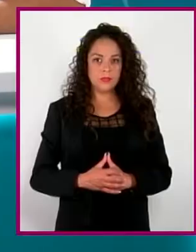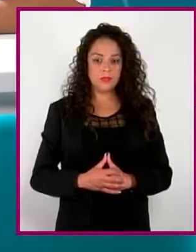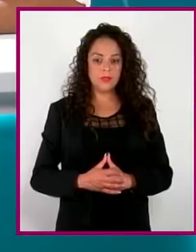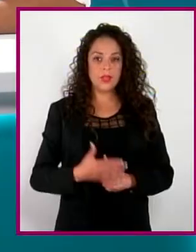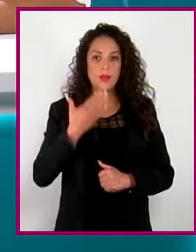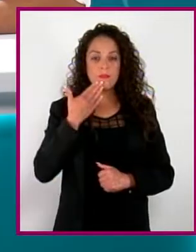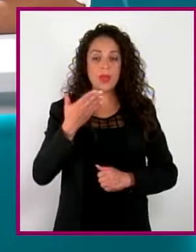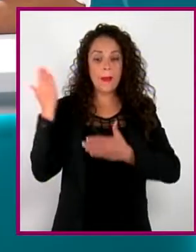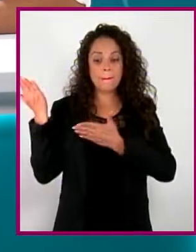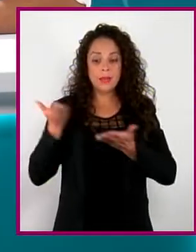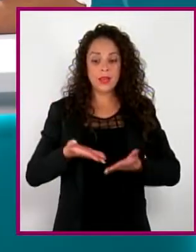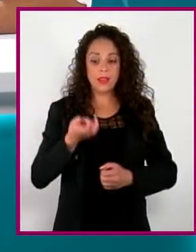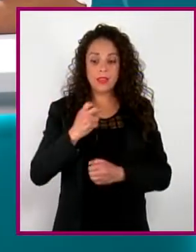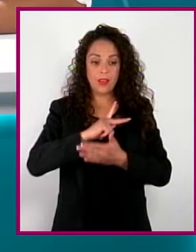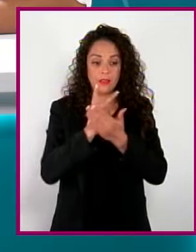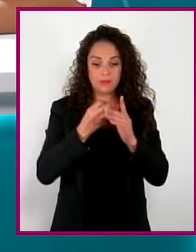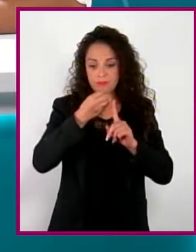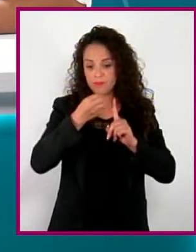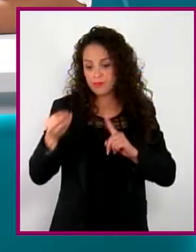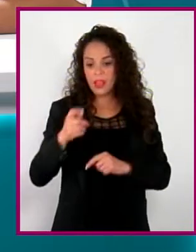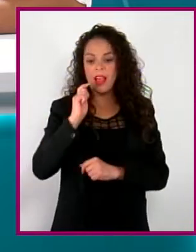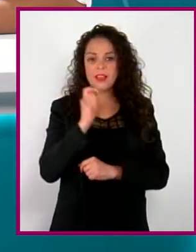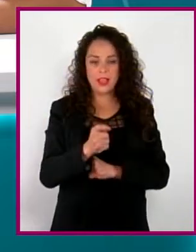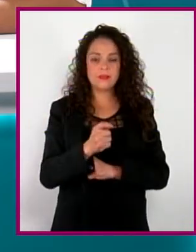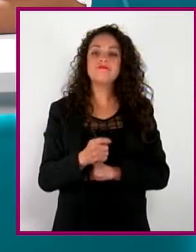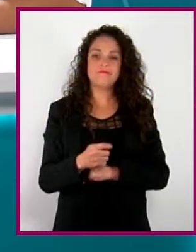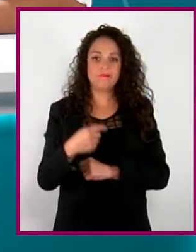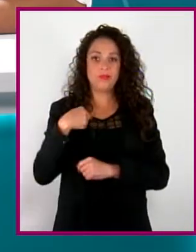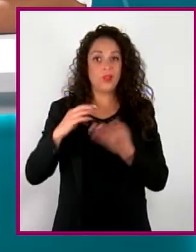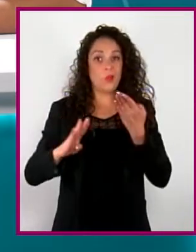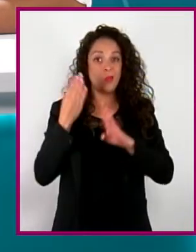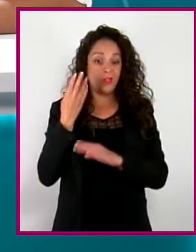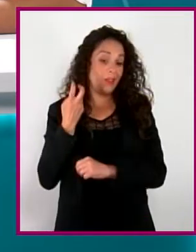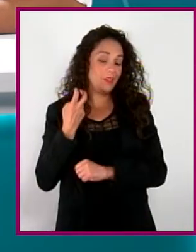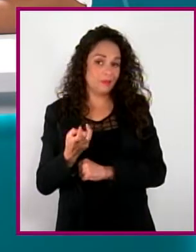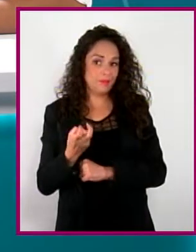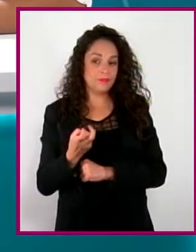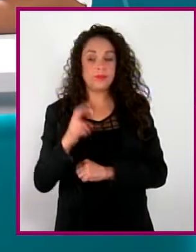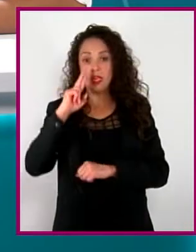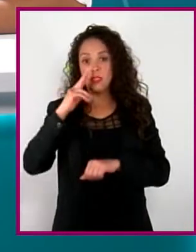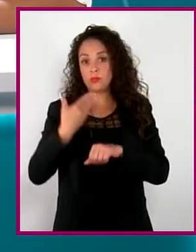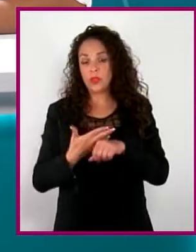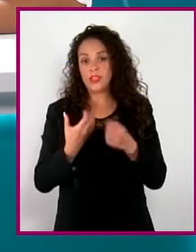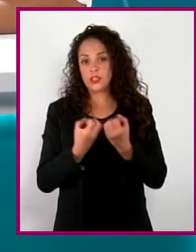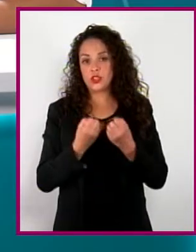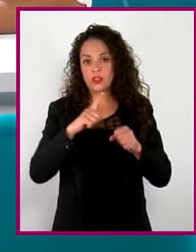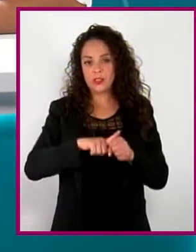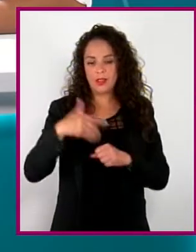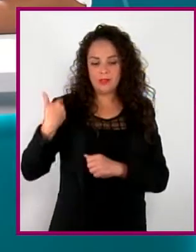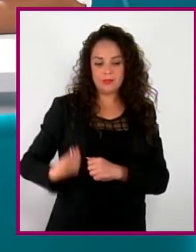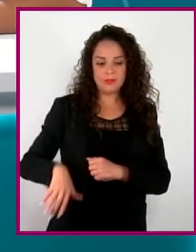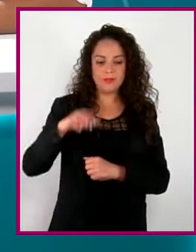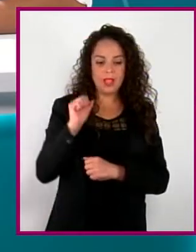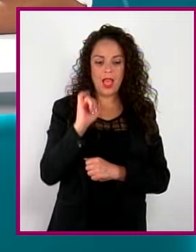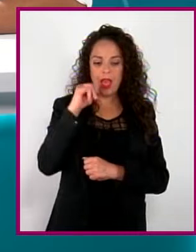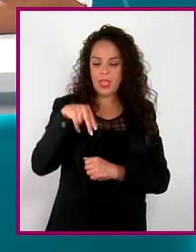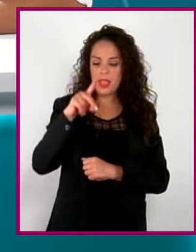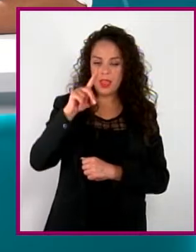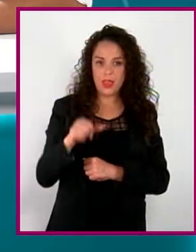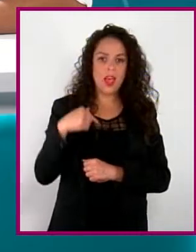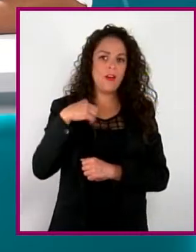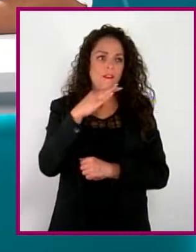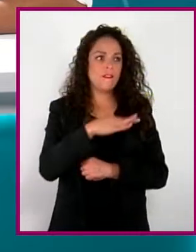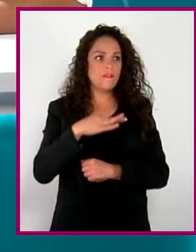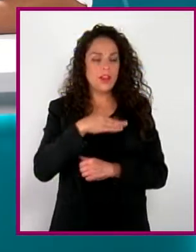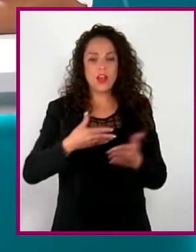Bienvenidos a una emisión más de Me Toca Este Mundo, el noticiero de responsabilidad social. Mi nombre es Ainda Macías y estoy feliz de compartir